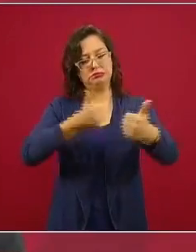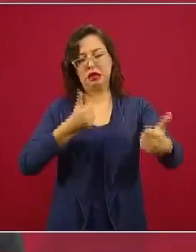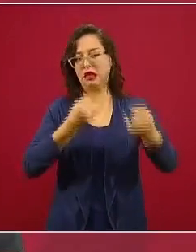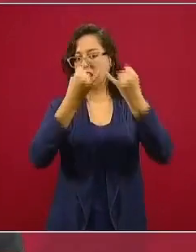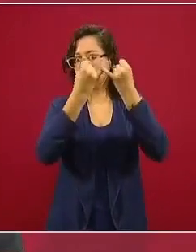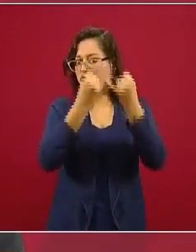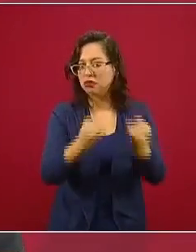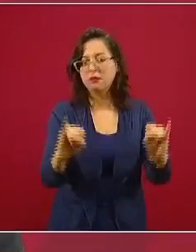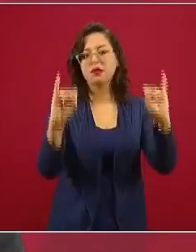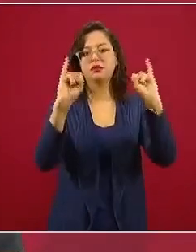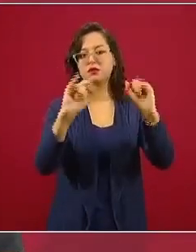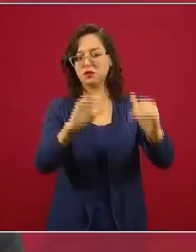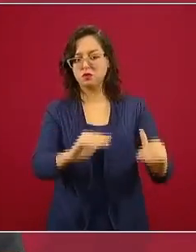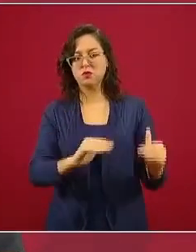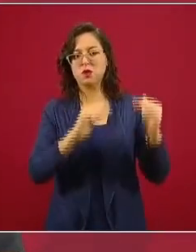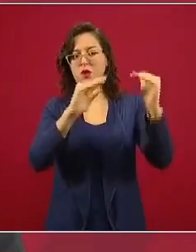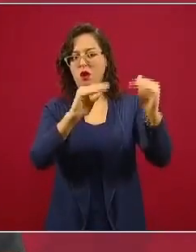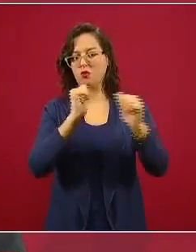en el asunto.